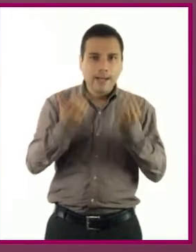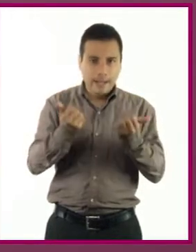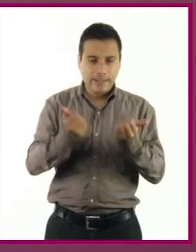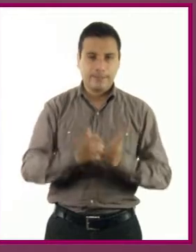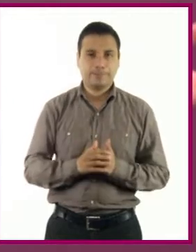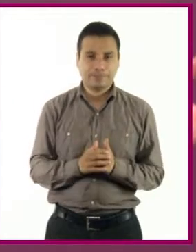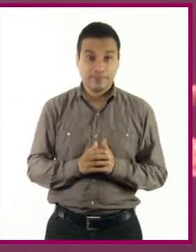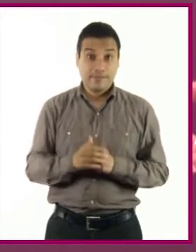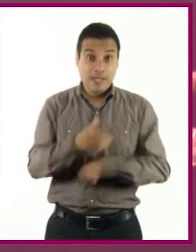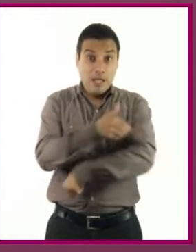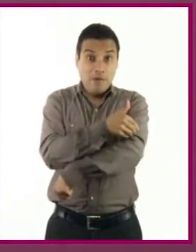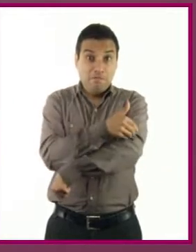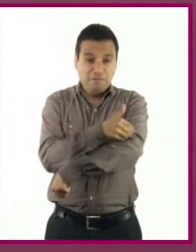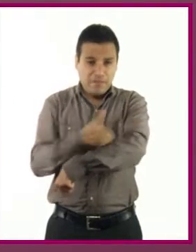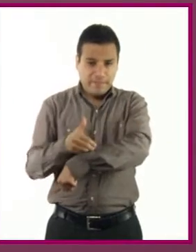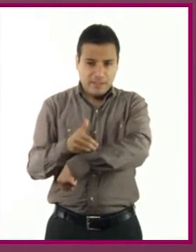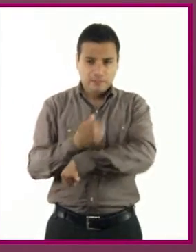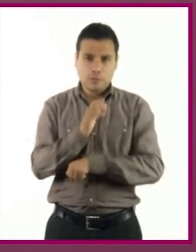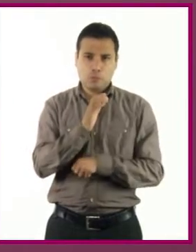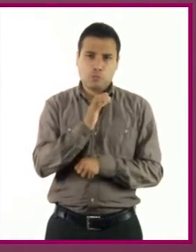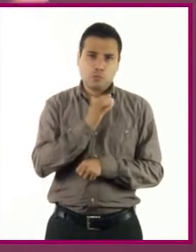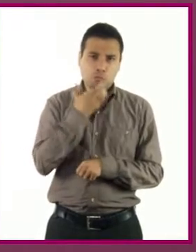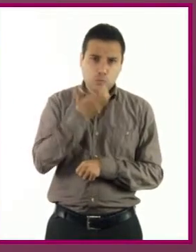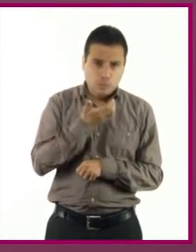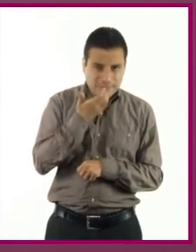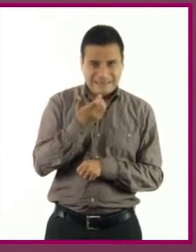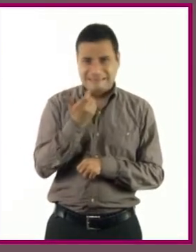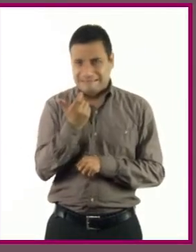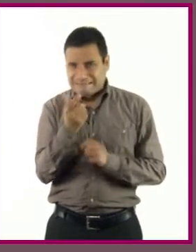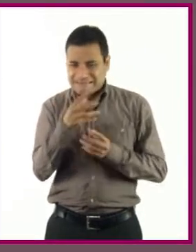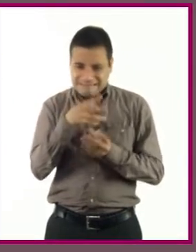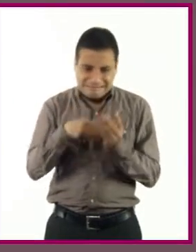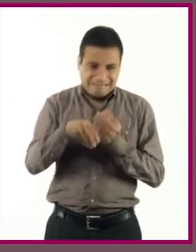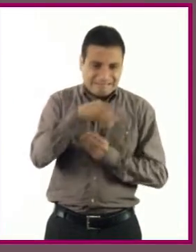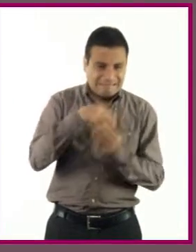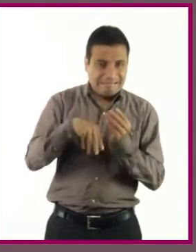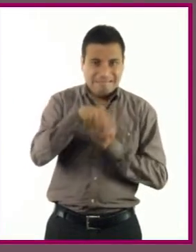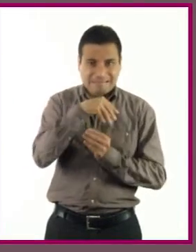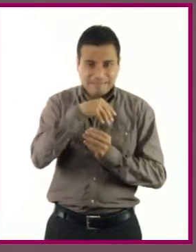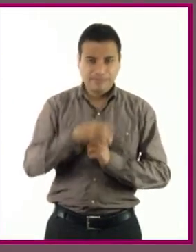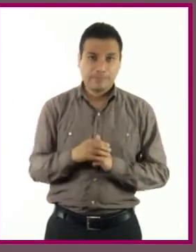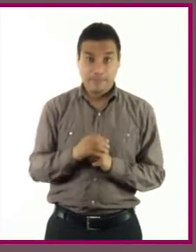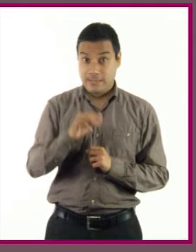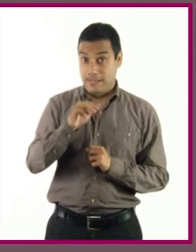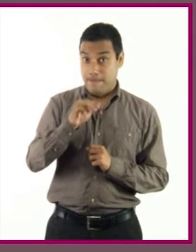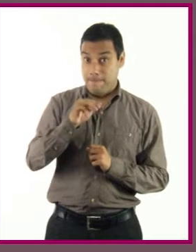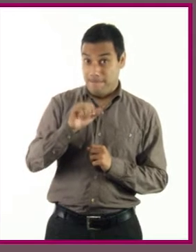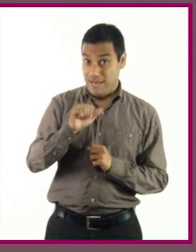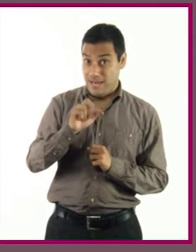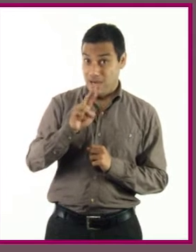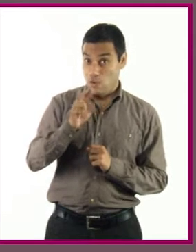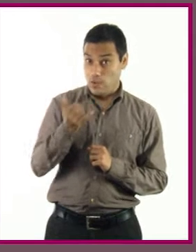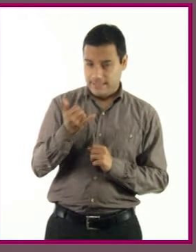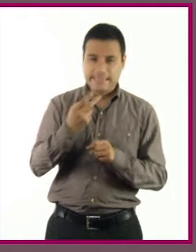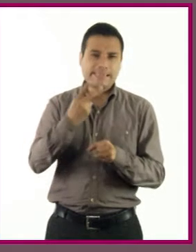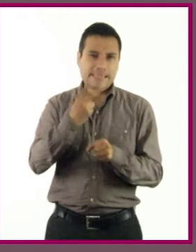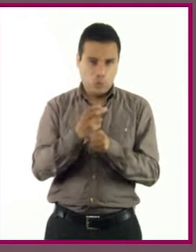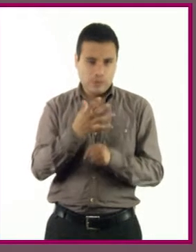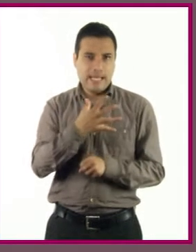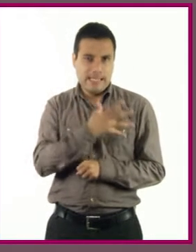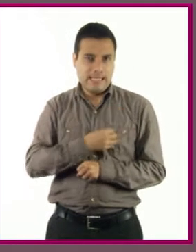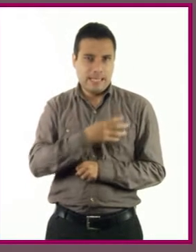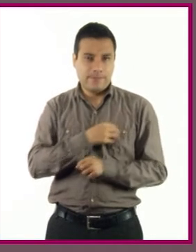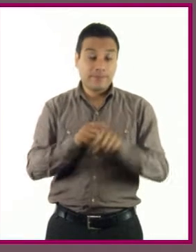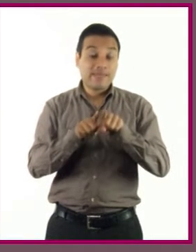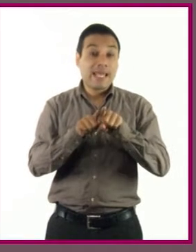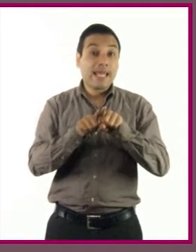la familia constantemente tenía dificultades económicas. Mary era la segunda hija de 7 hermanos